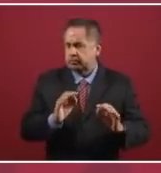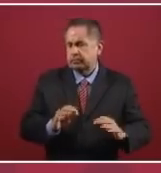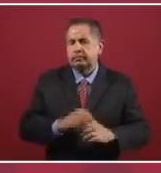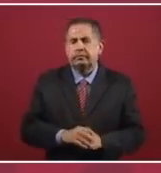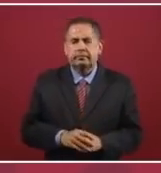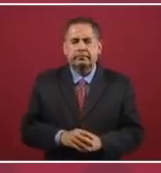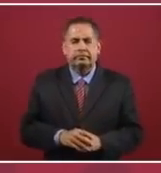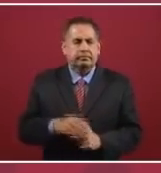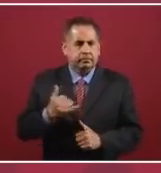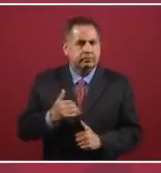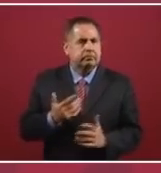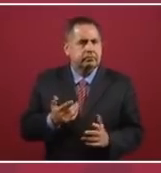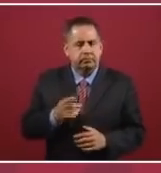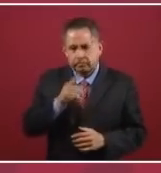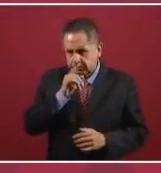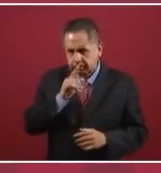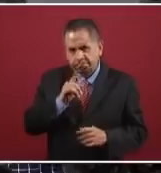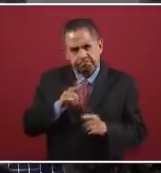y